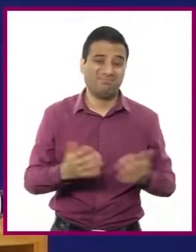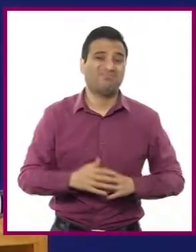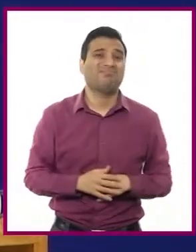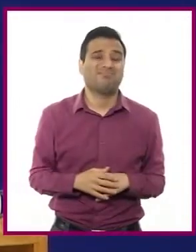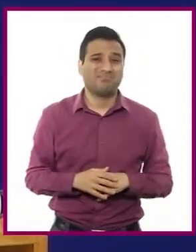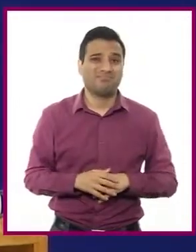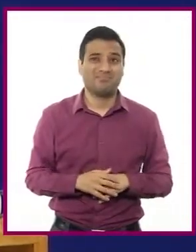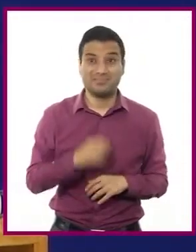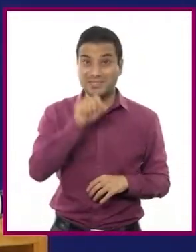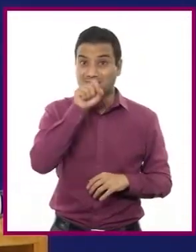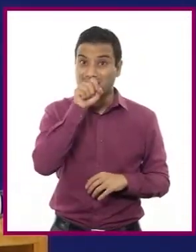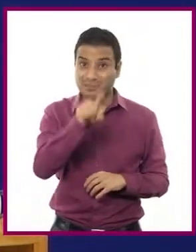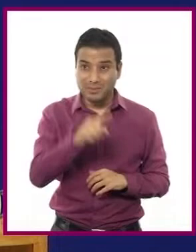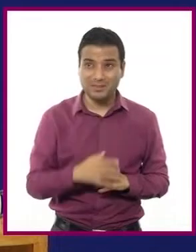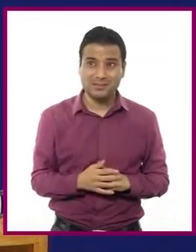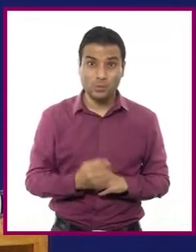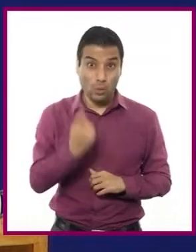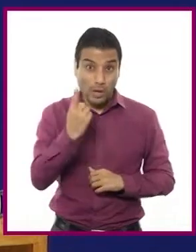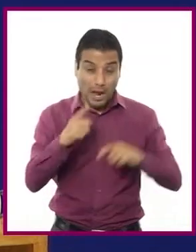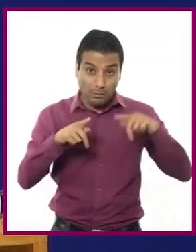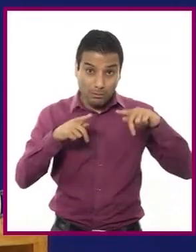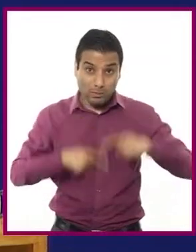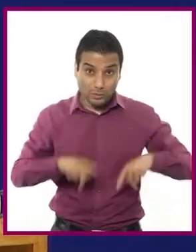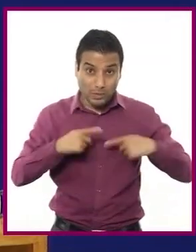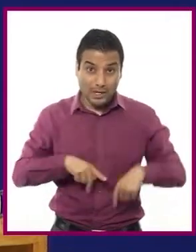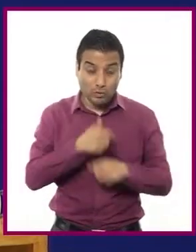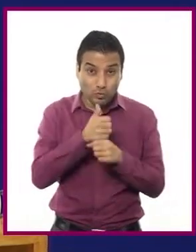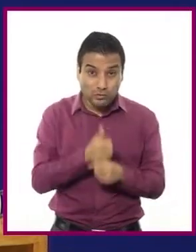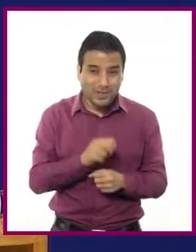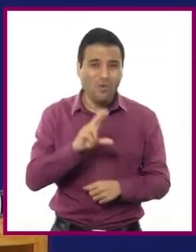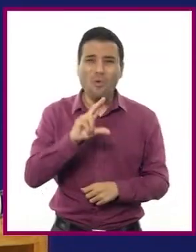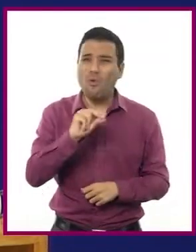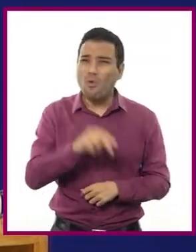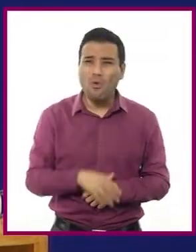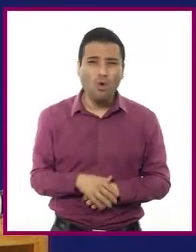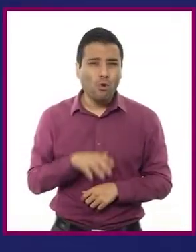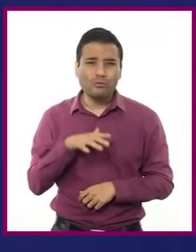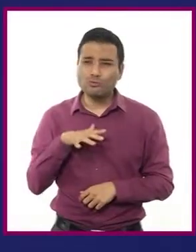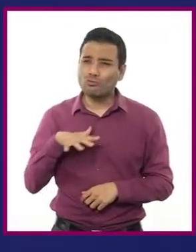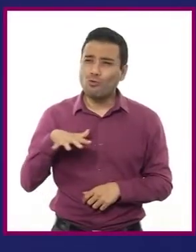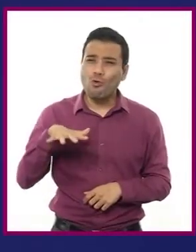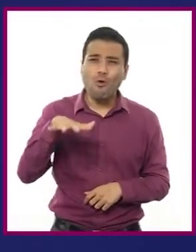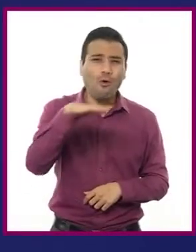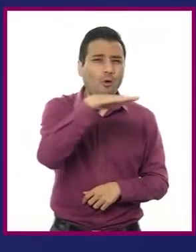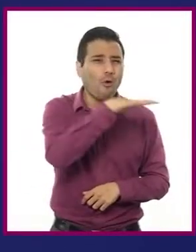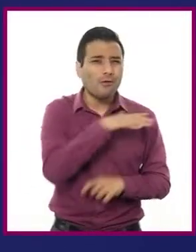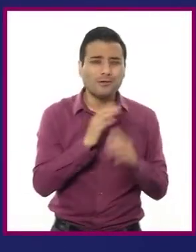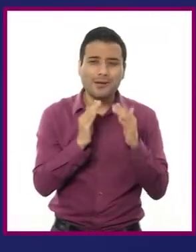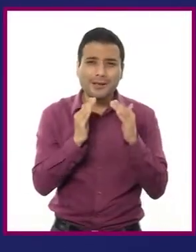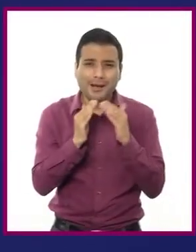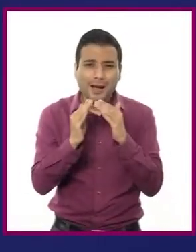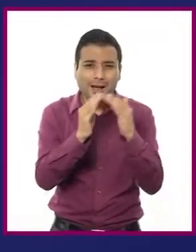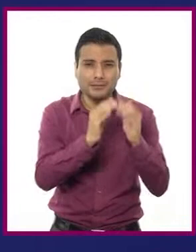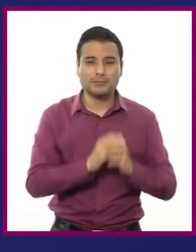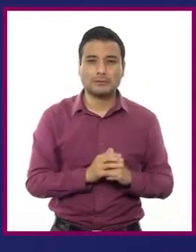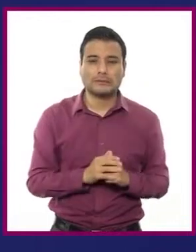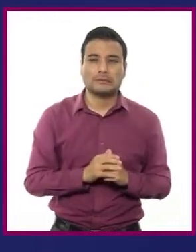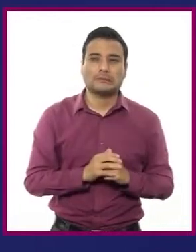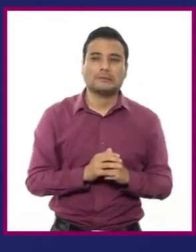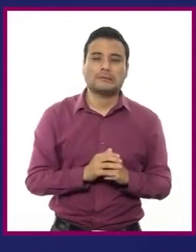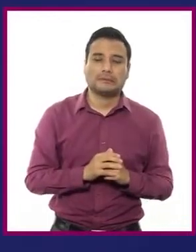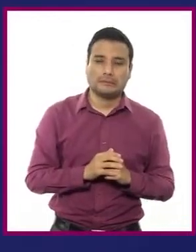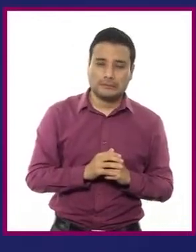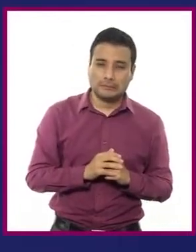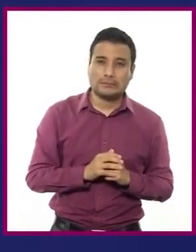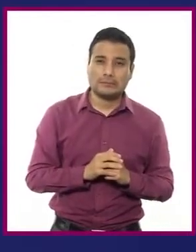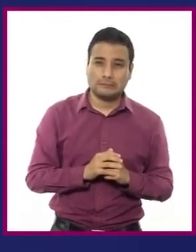aún porque no solo afecta a una sola persona, sino a toda la colonia en la que vivo. El problema por el que pasan las